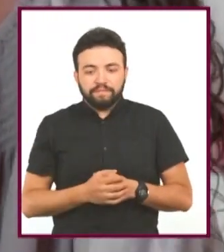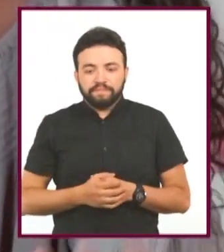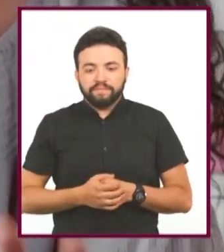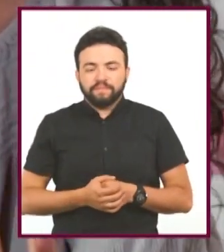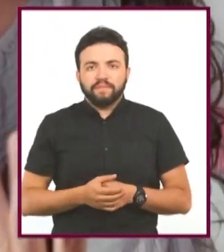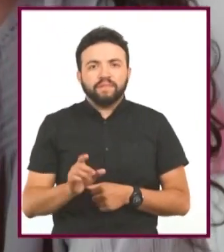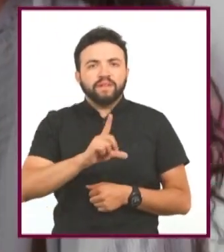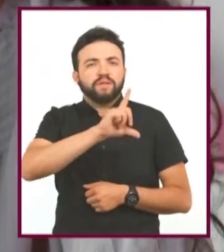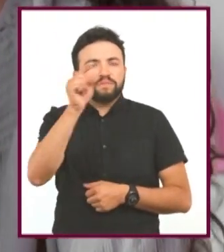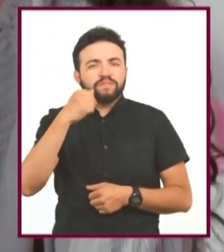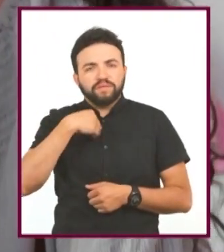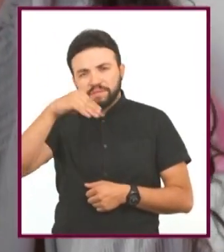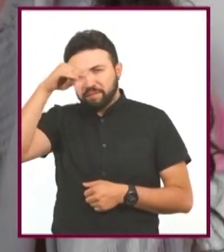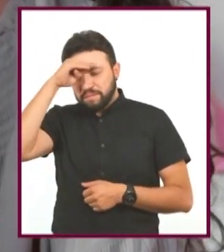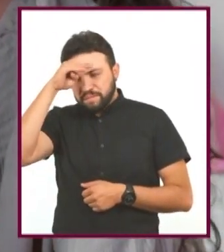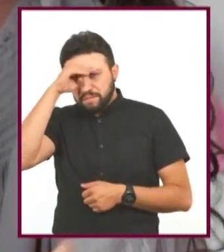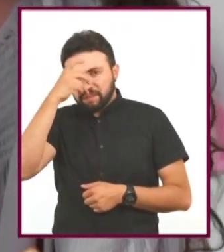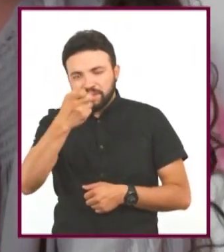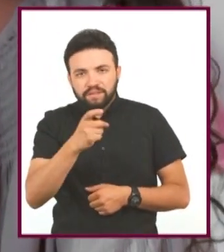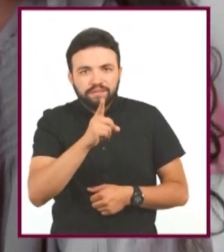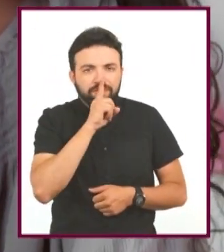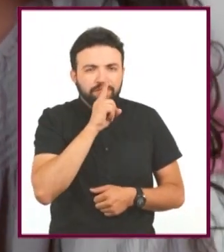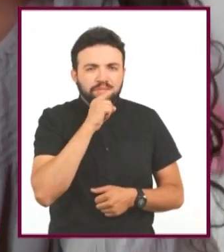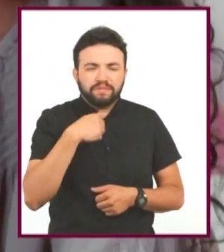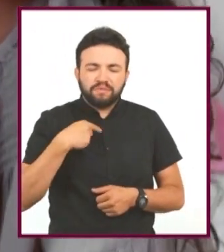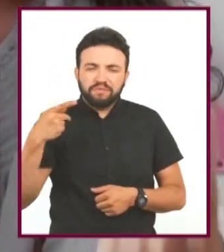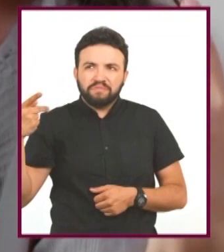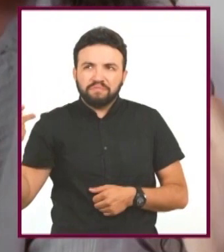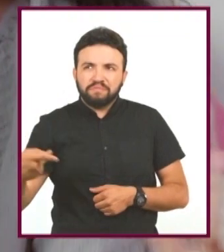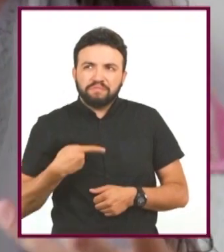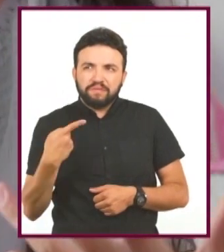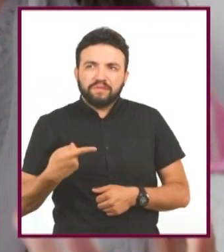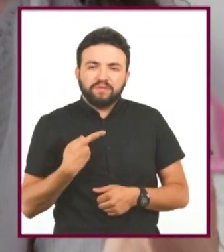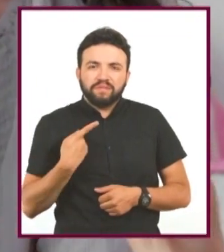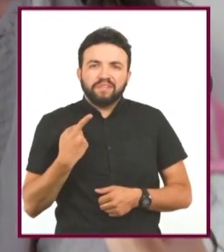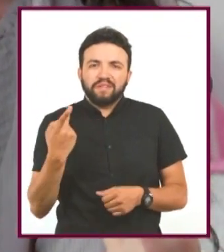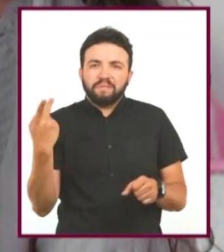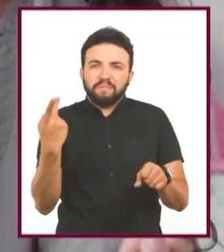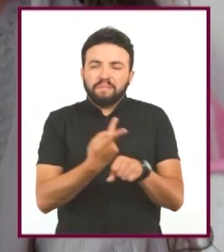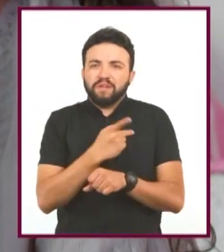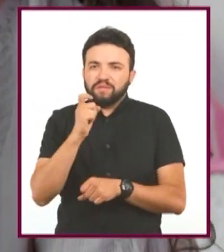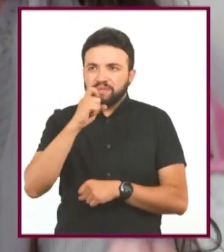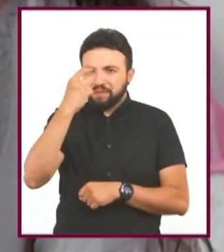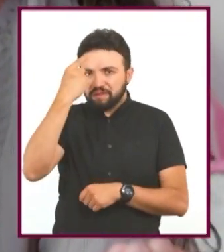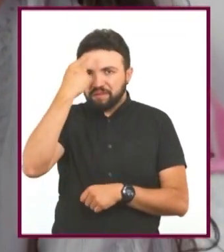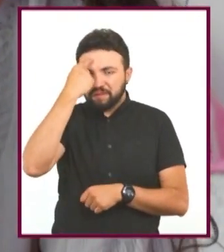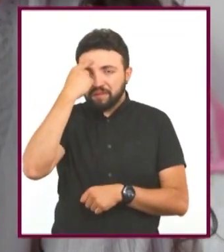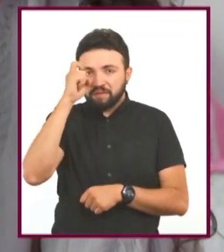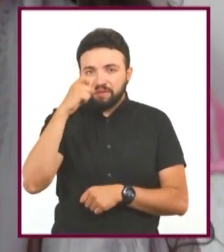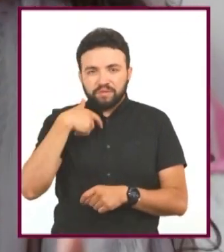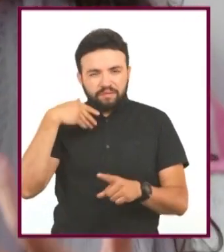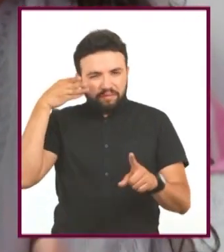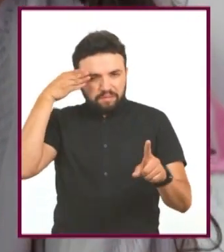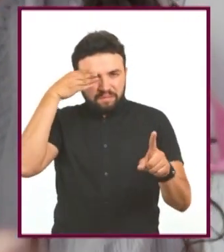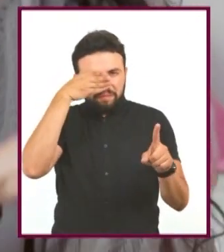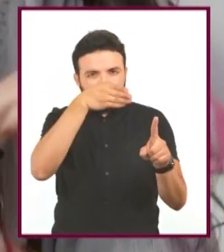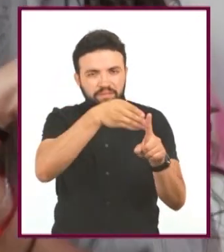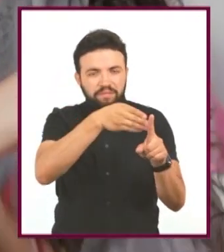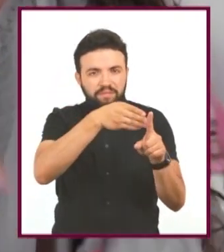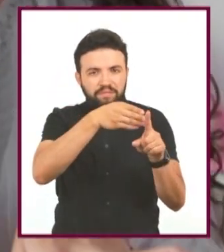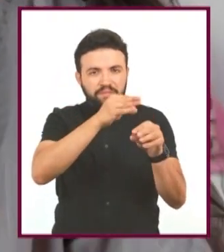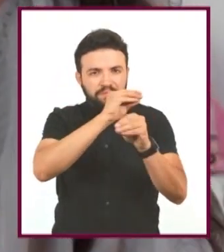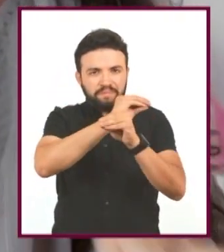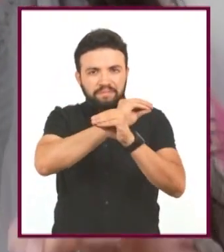Después de pensar tanto en el silencio, me pregunto qué pasa en nuestro cerebro cuando de verdad logramos concentrarnos y pasar unos minutos